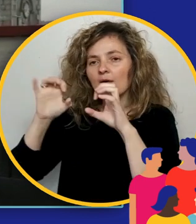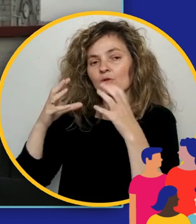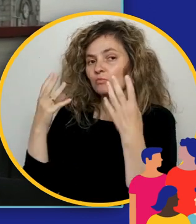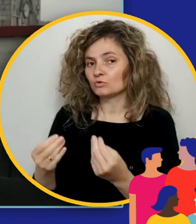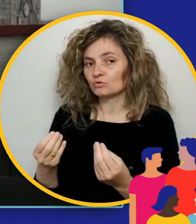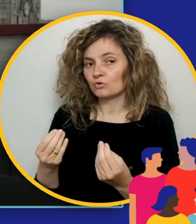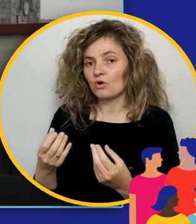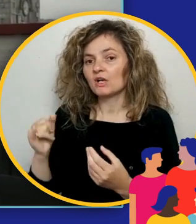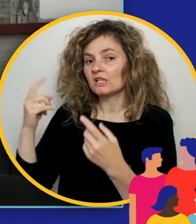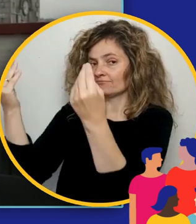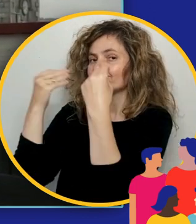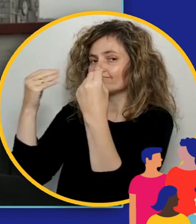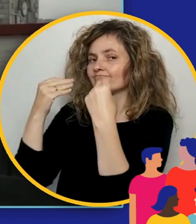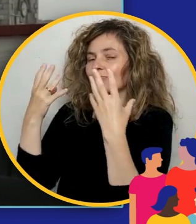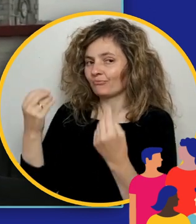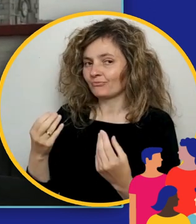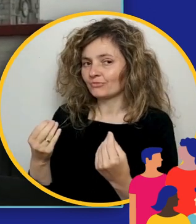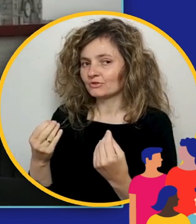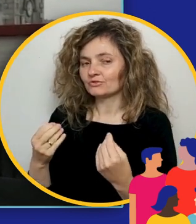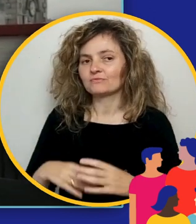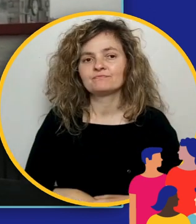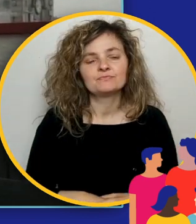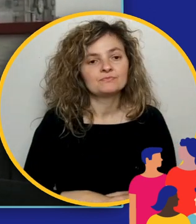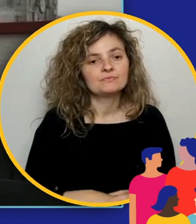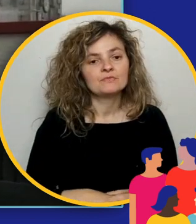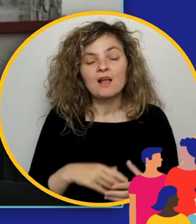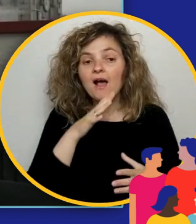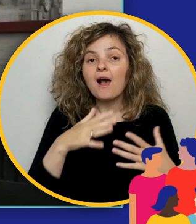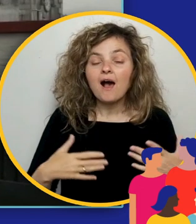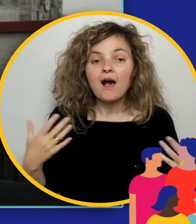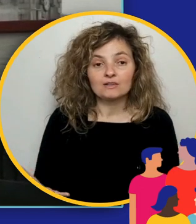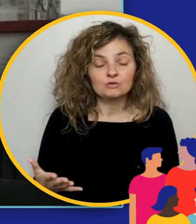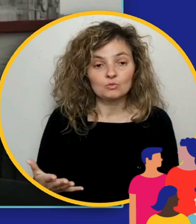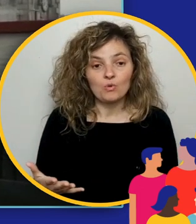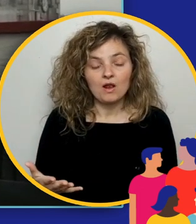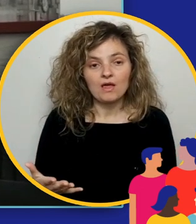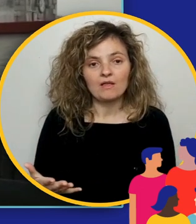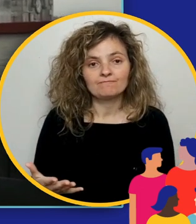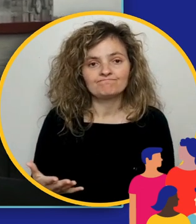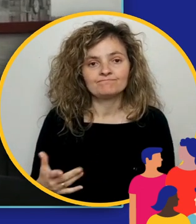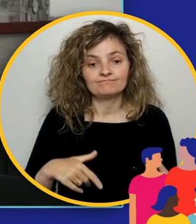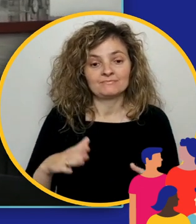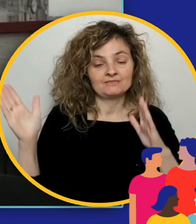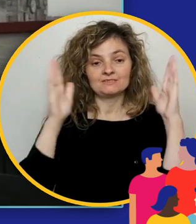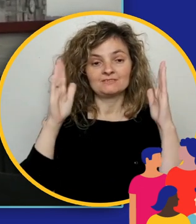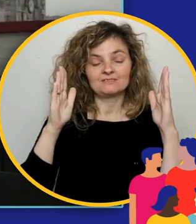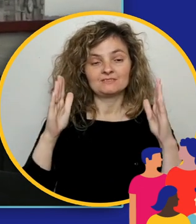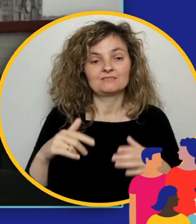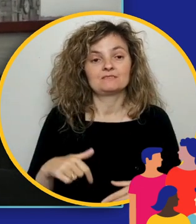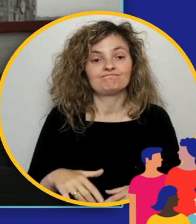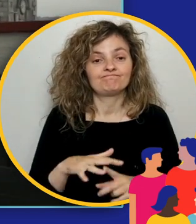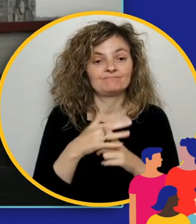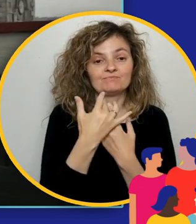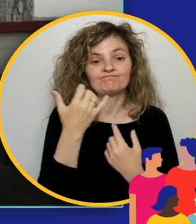ellos y me han enseñado muchísimo. Actualmente, en los tiempos que estamos